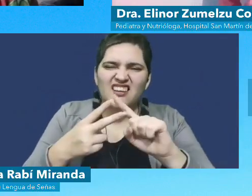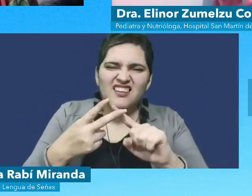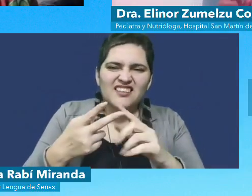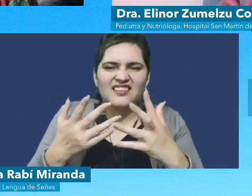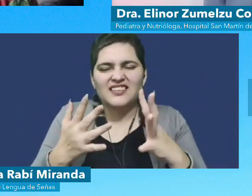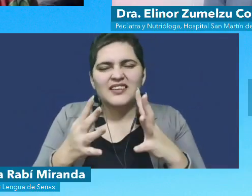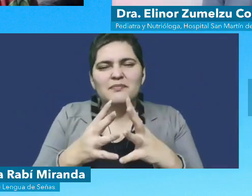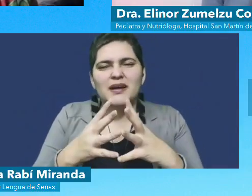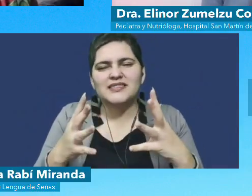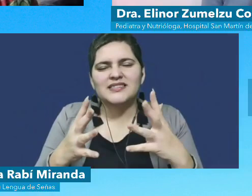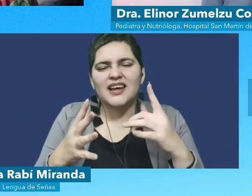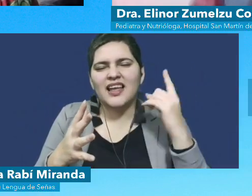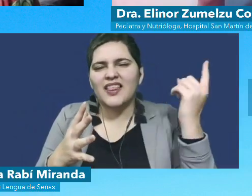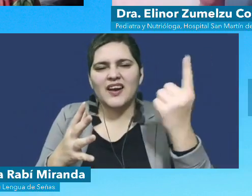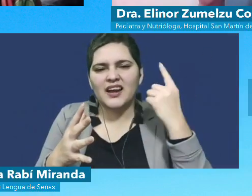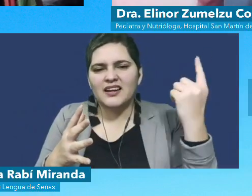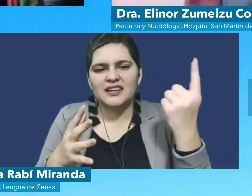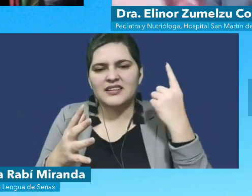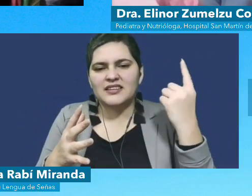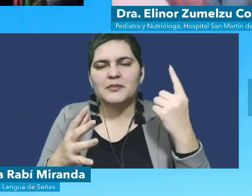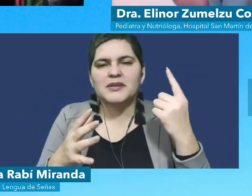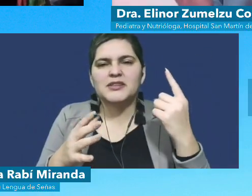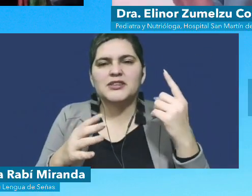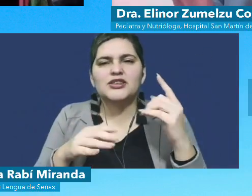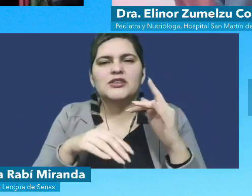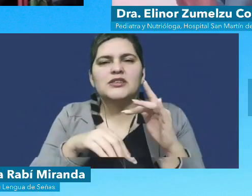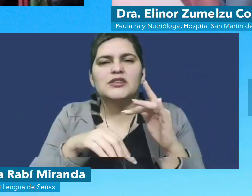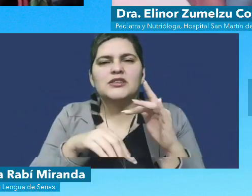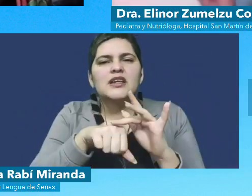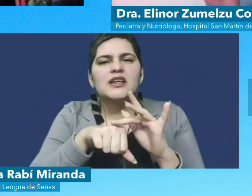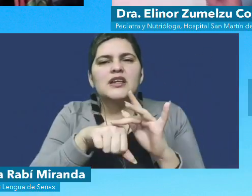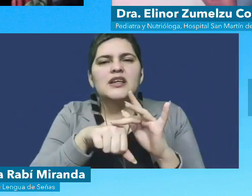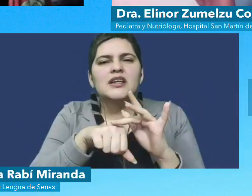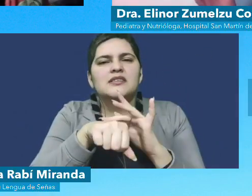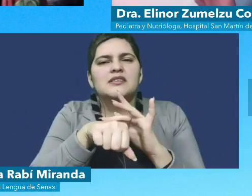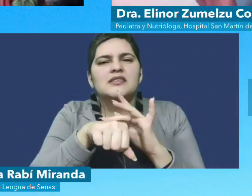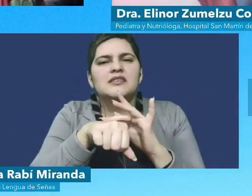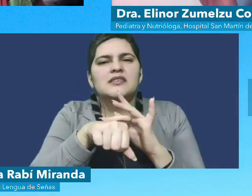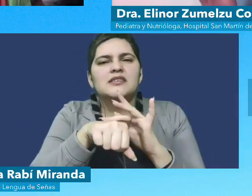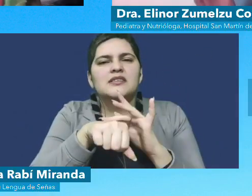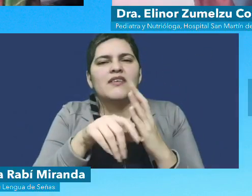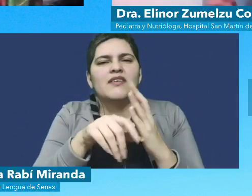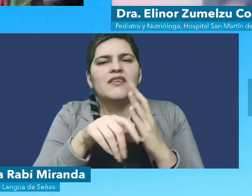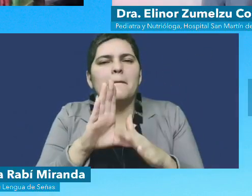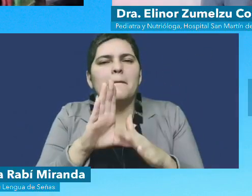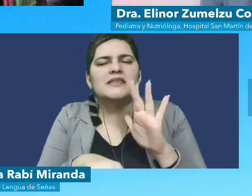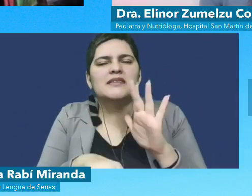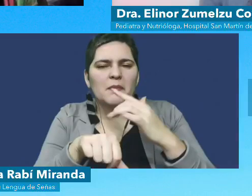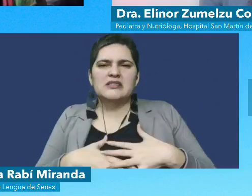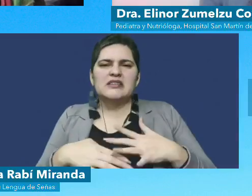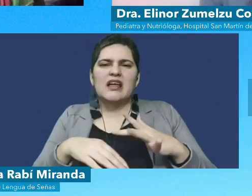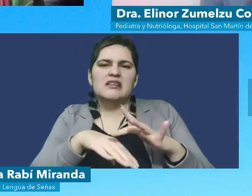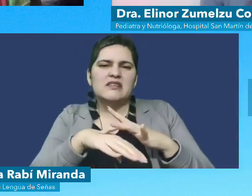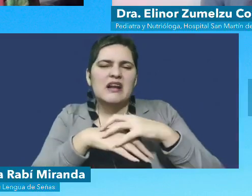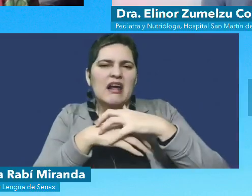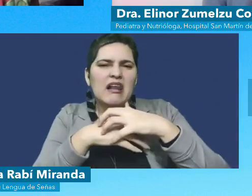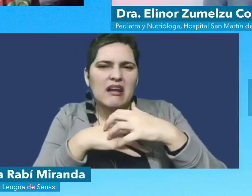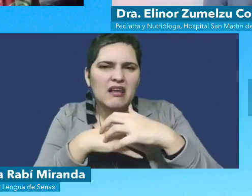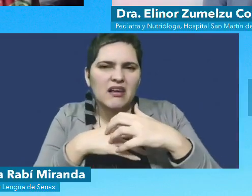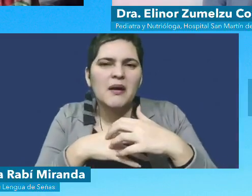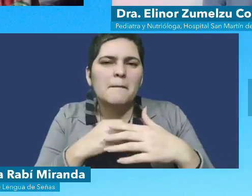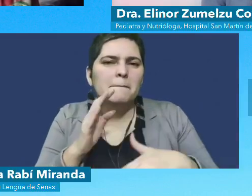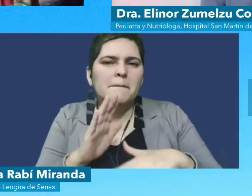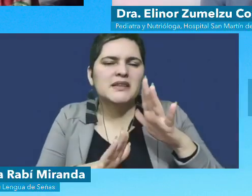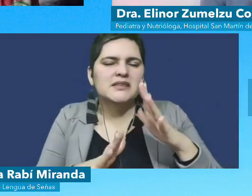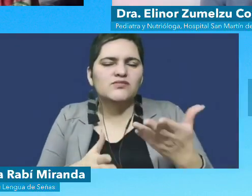que sensibilizan más, por decirlo de alguna manera. O sea, pueden tener más como reacciones